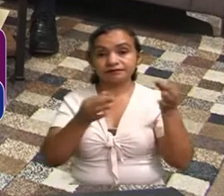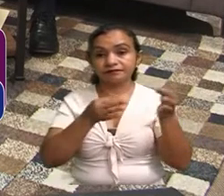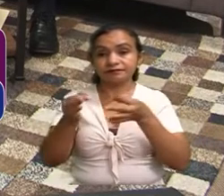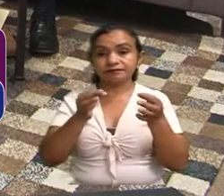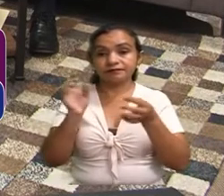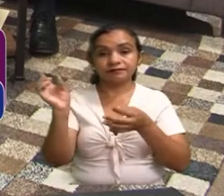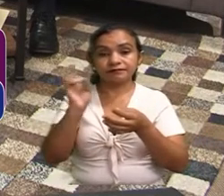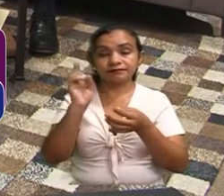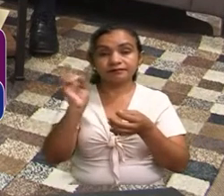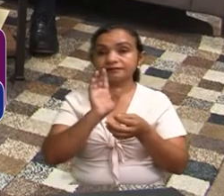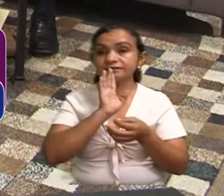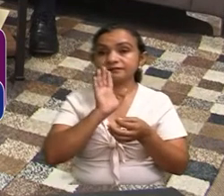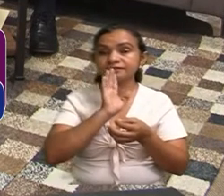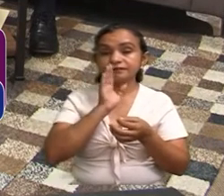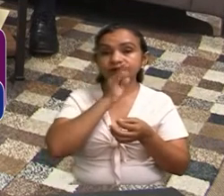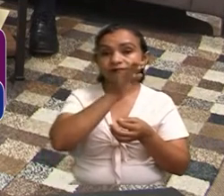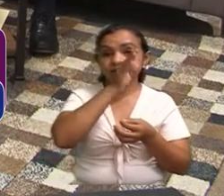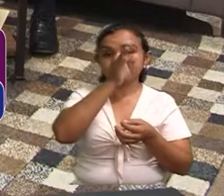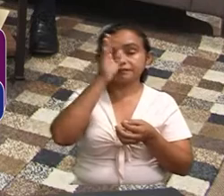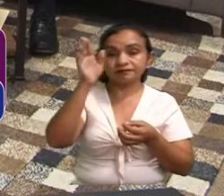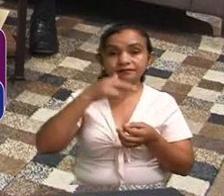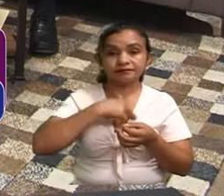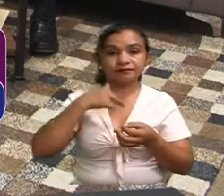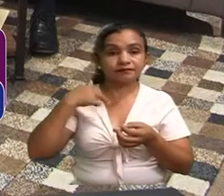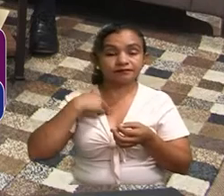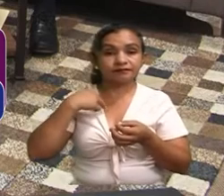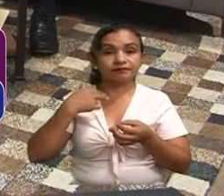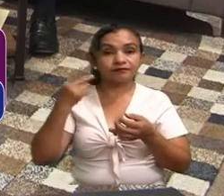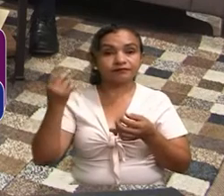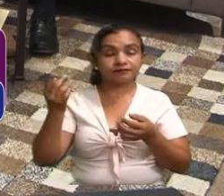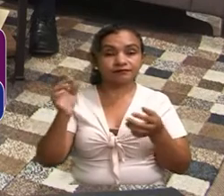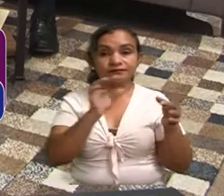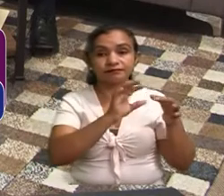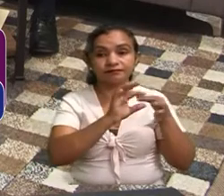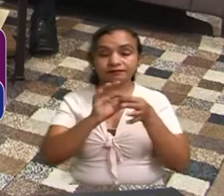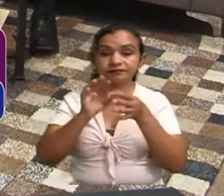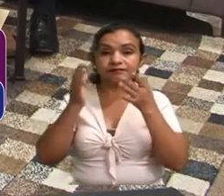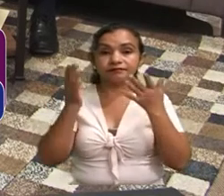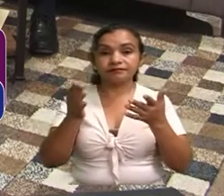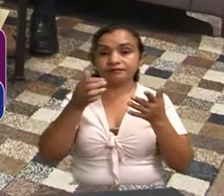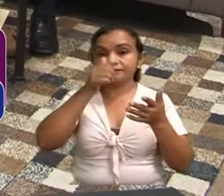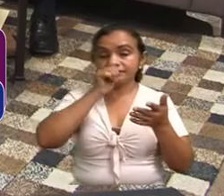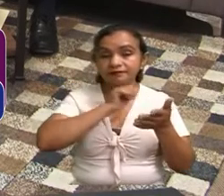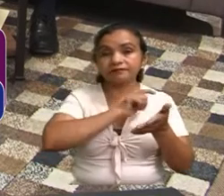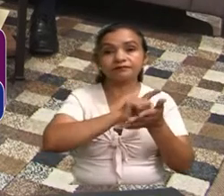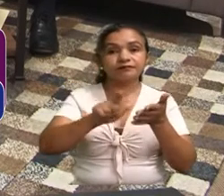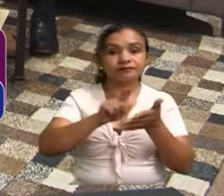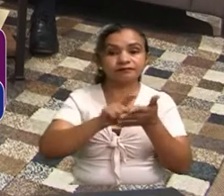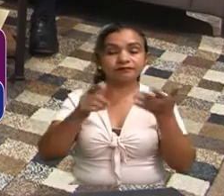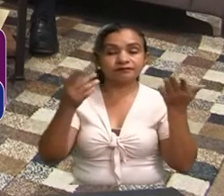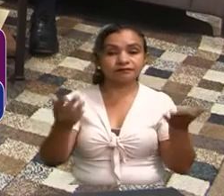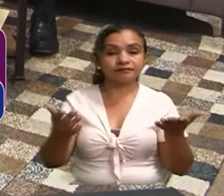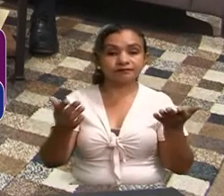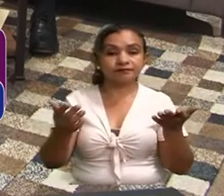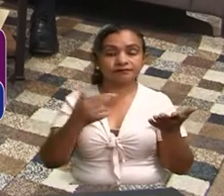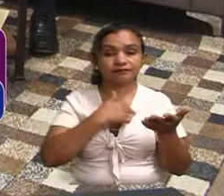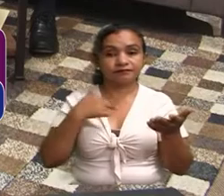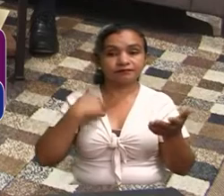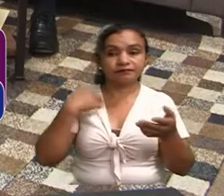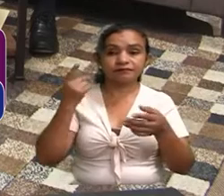donde él va a hablar de la gestión y ejecución del financiamiento público para el sector de agua y saneamiento. También vamos a